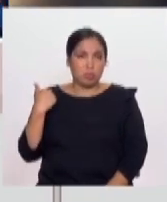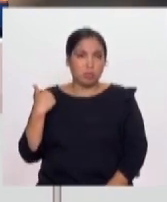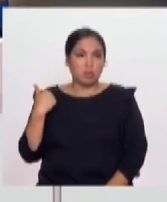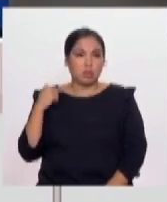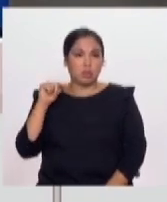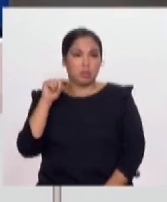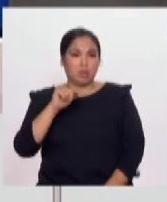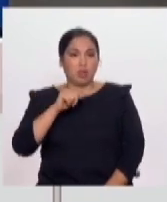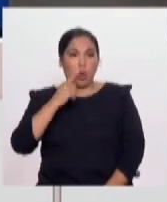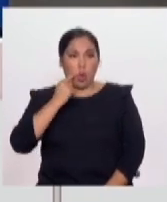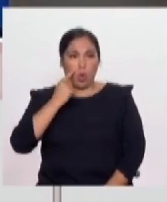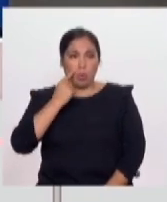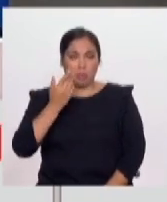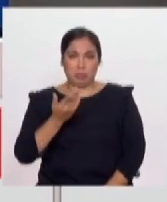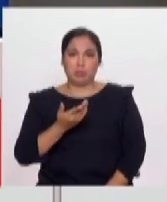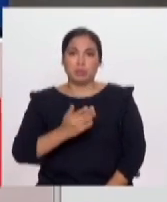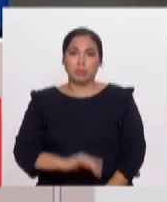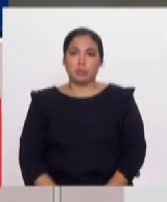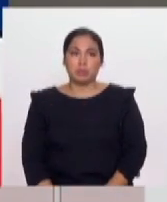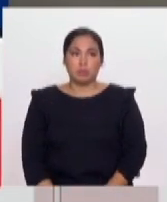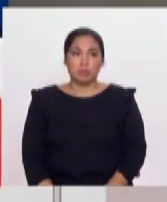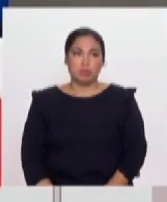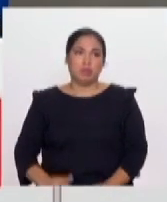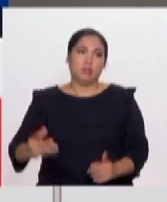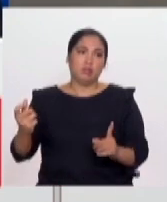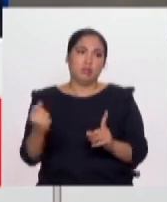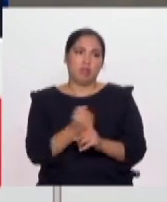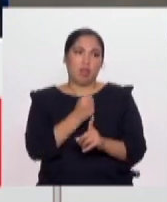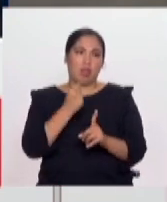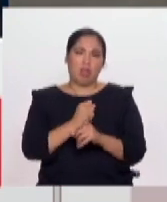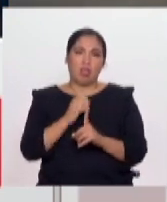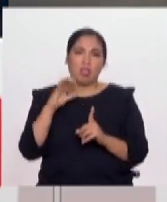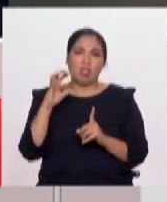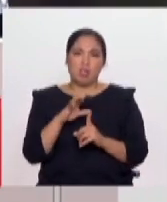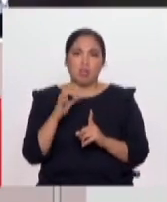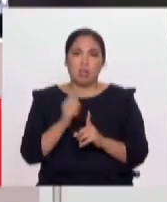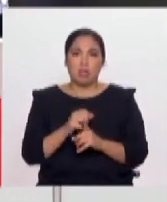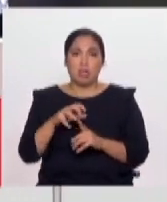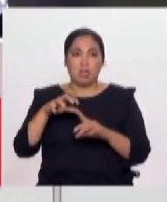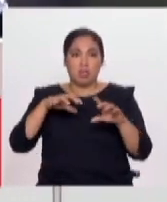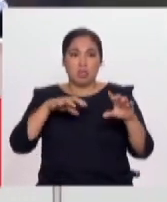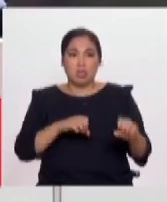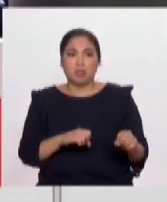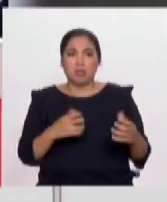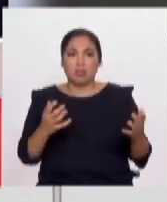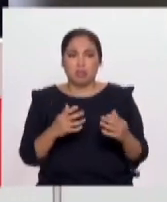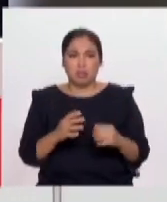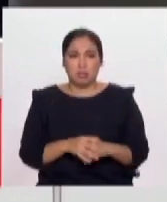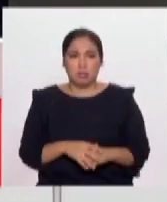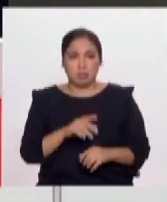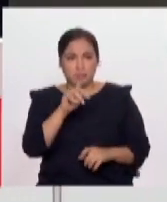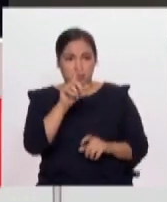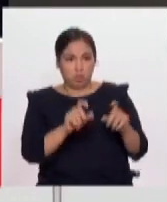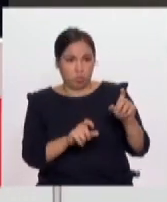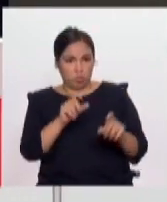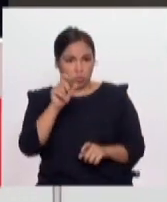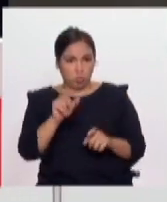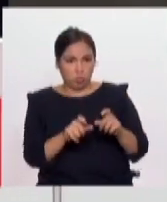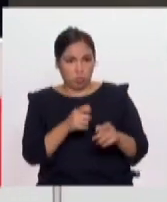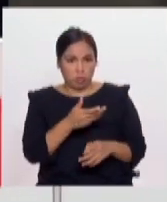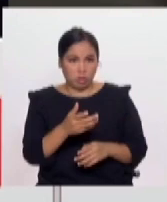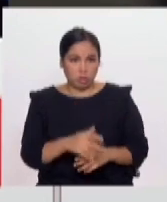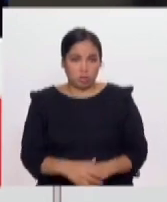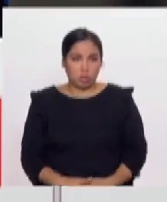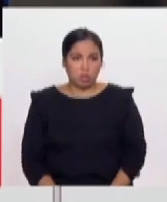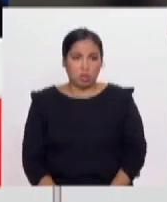hombre o esta persona agredía a esta mujer, lo detienen quienes se encontraban justamente en los exteriores de